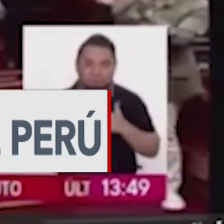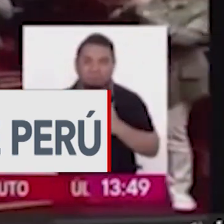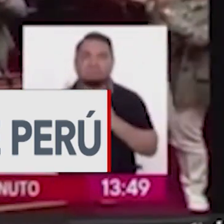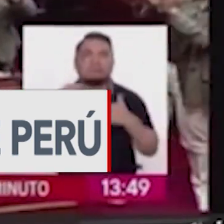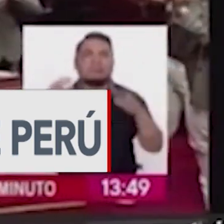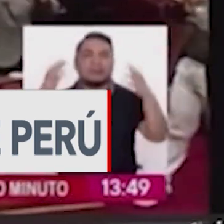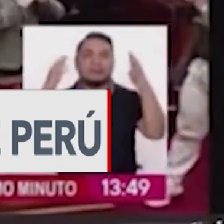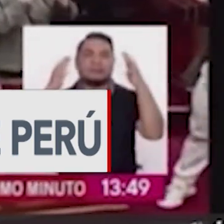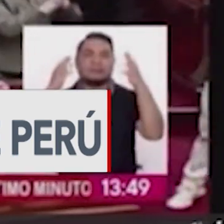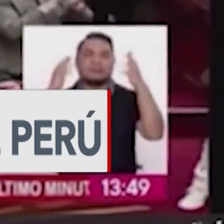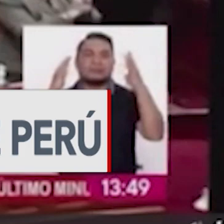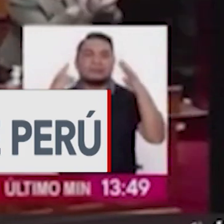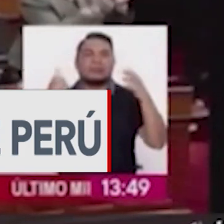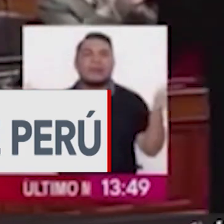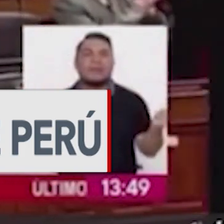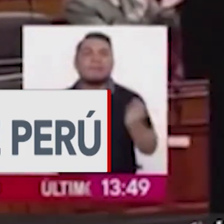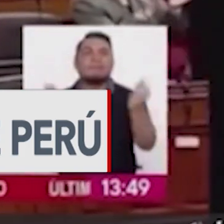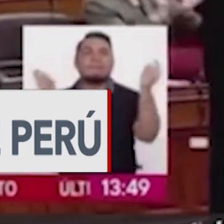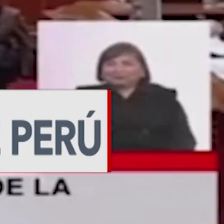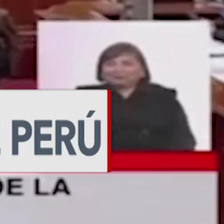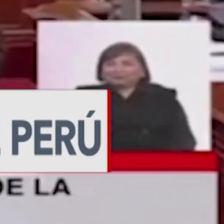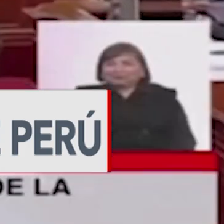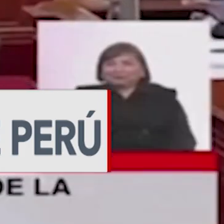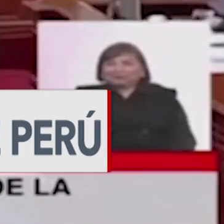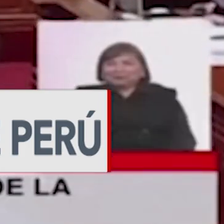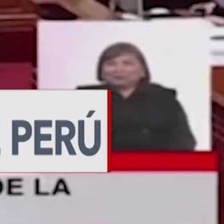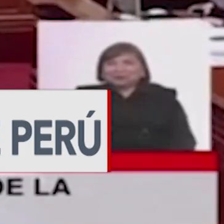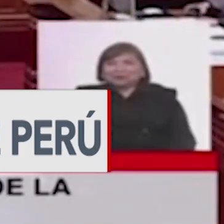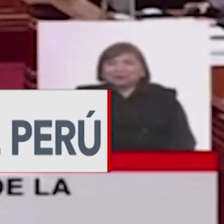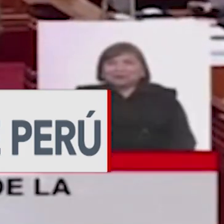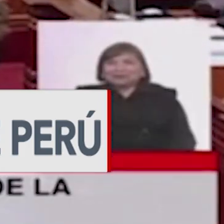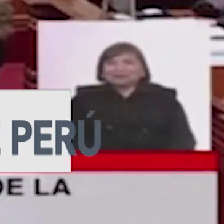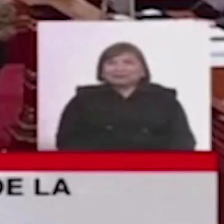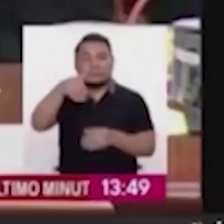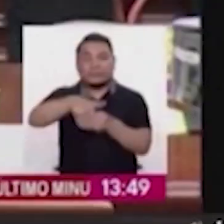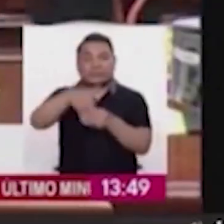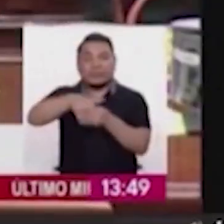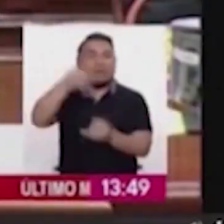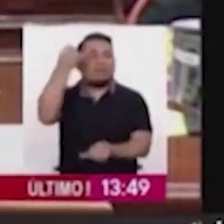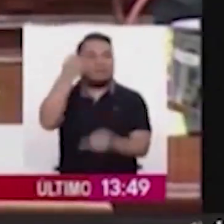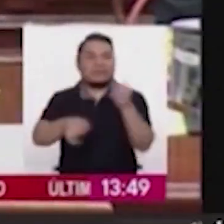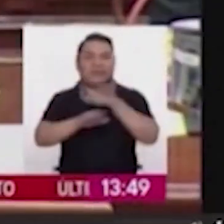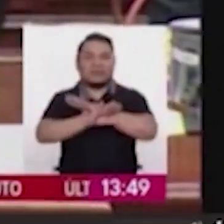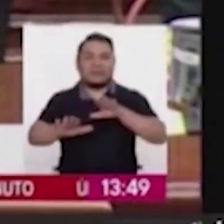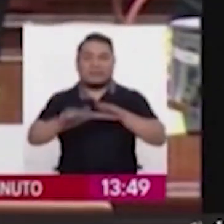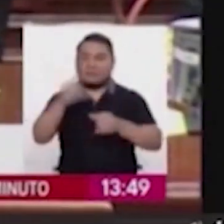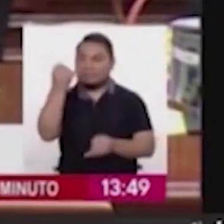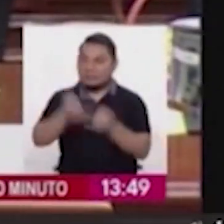de parte de su equipo de ministros, su abogado y su embajador ante Naciones Unidas.